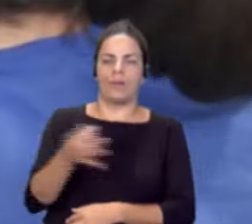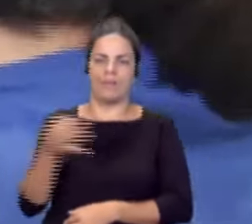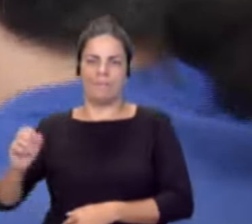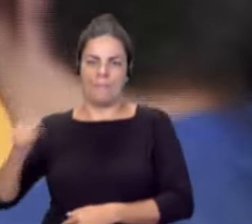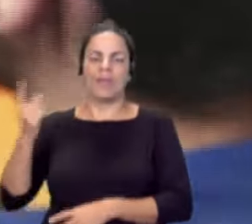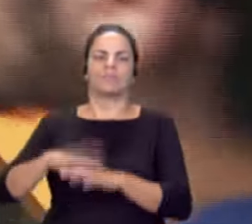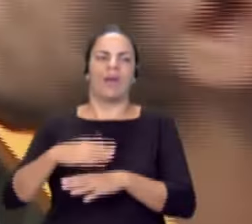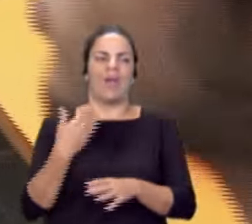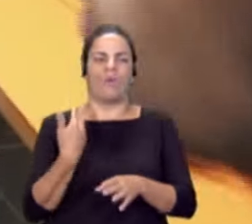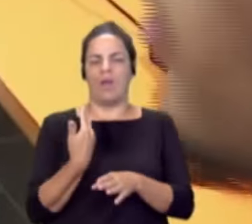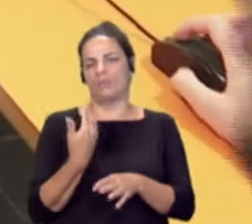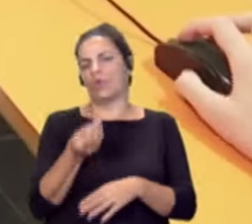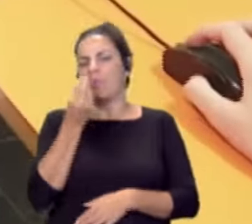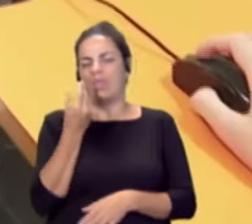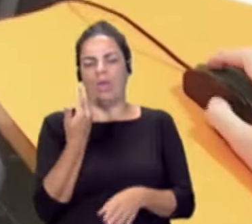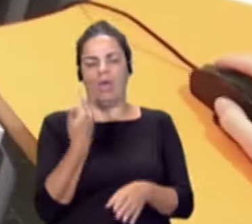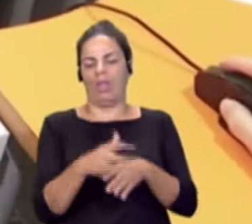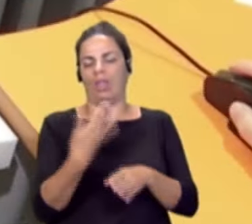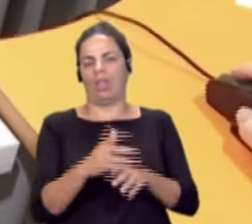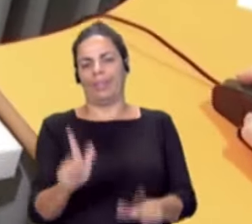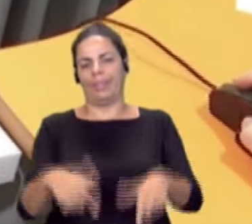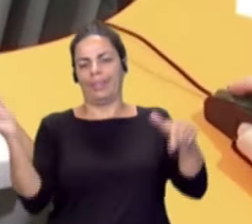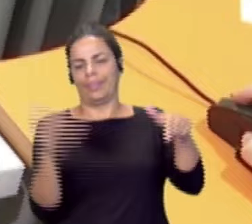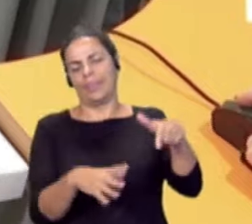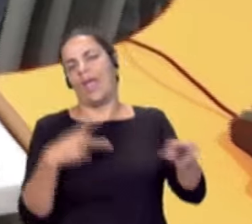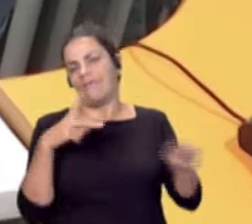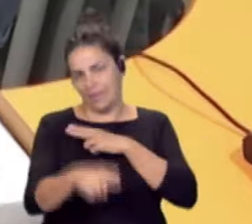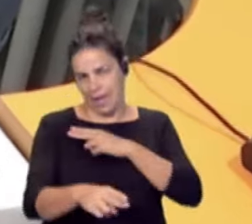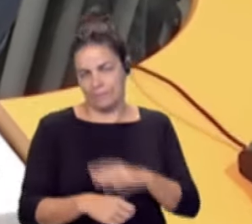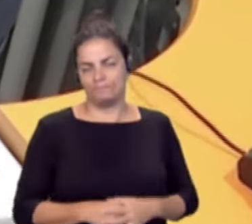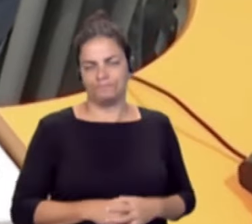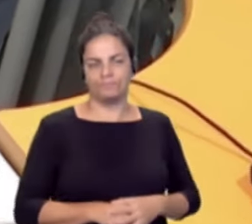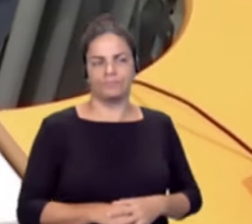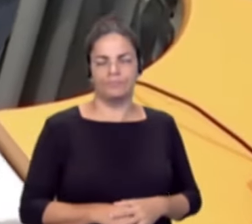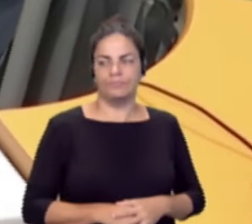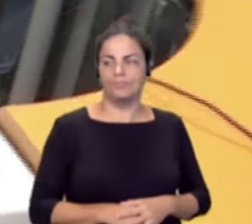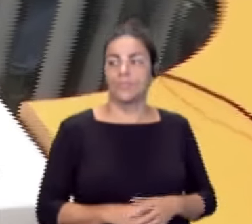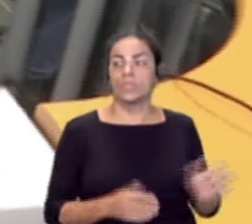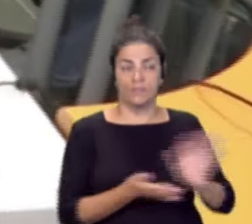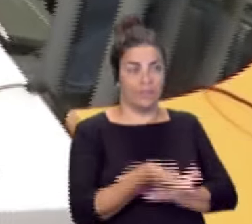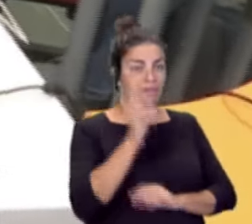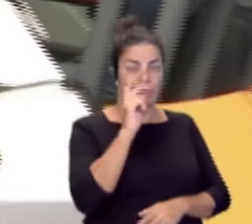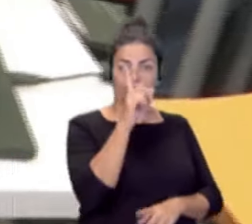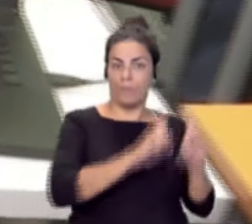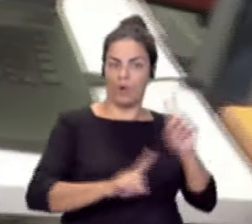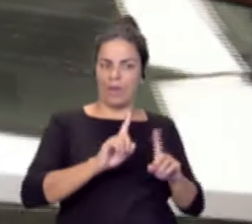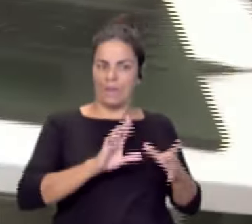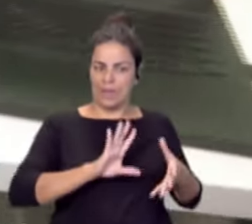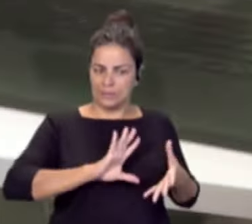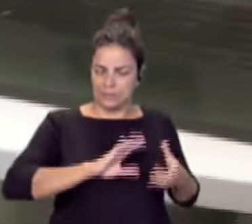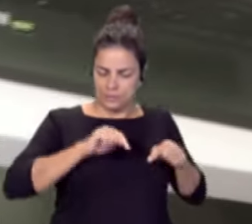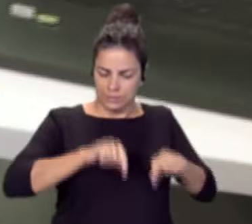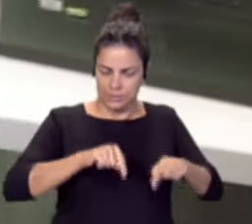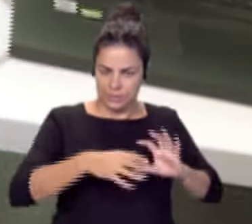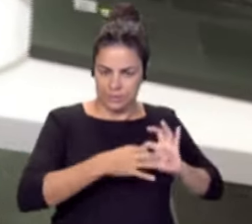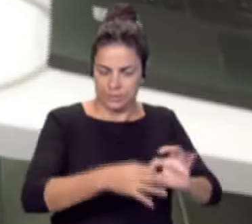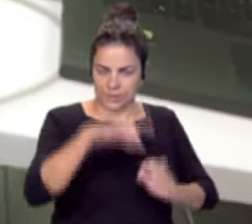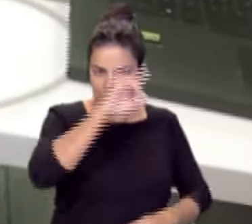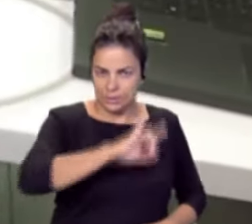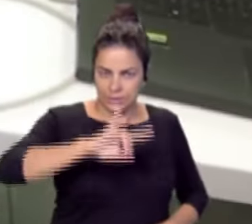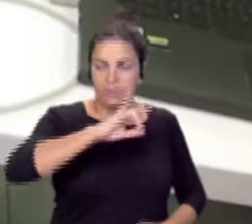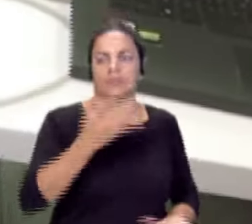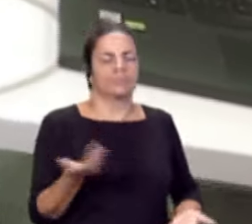Además, Naira, estamos viendo que también son problemas, ¿no?, que se aplican aquí al archipiélago. Efectivamente, son problemas locales,